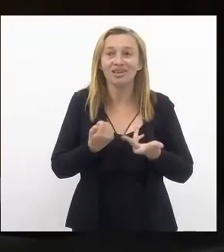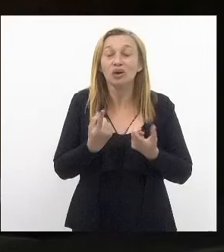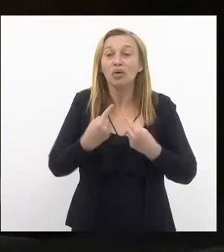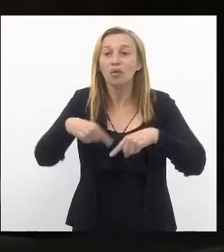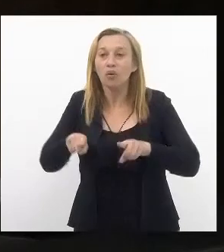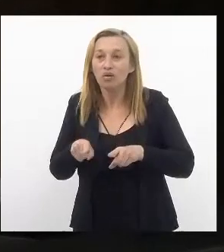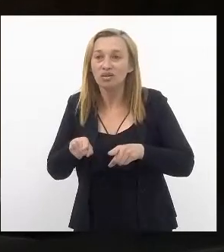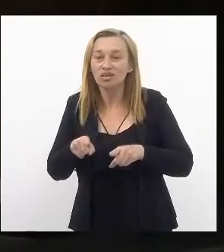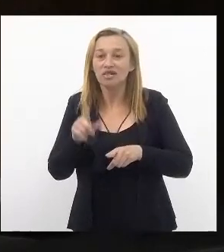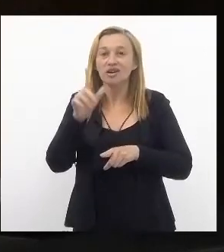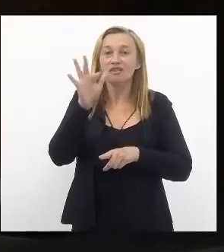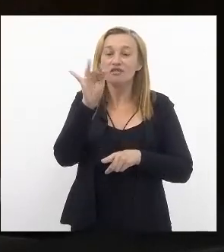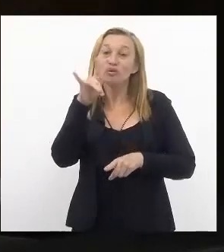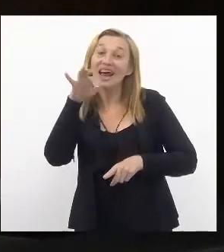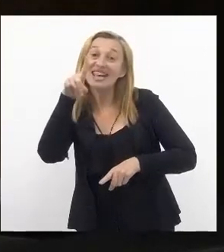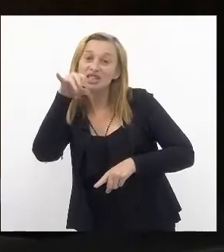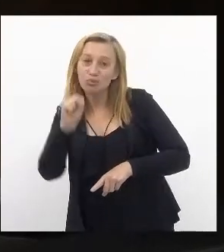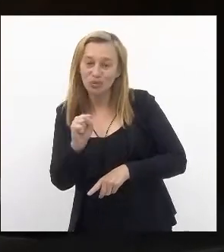el feudalismo,